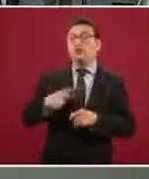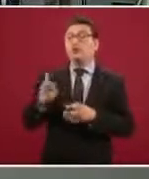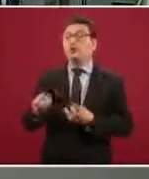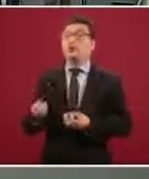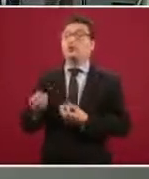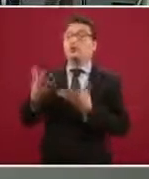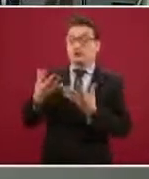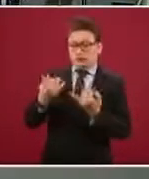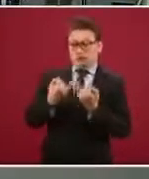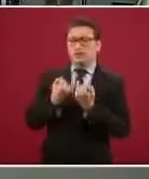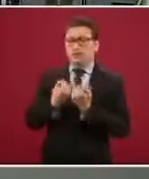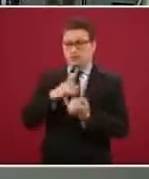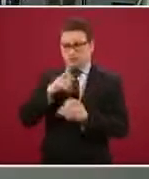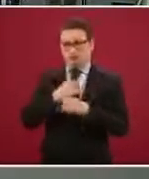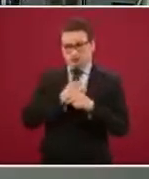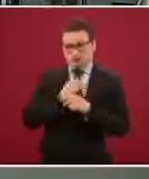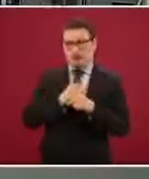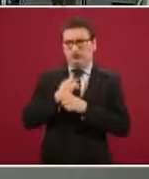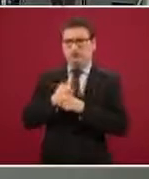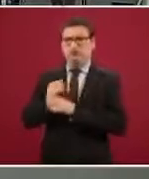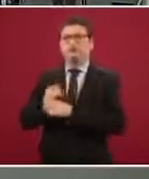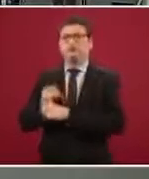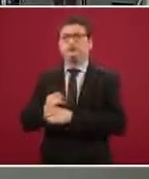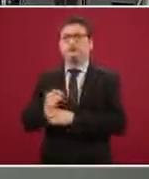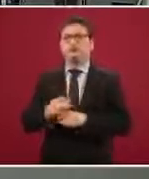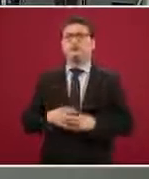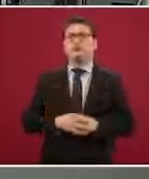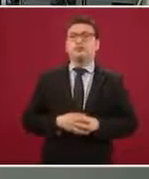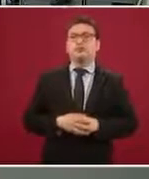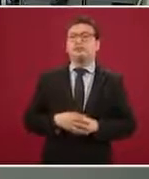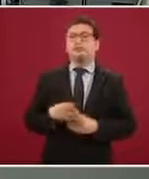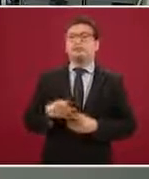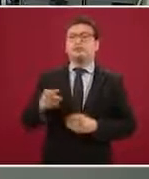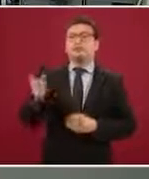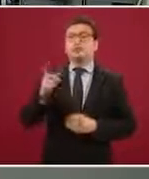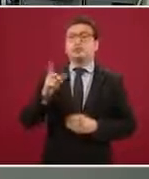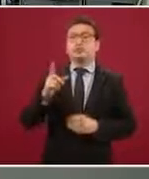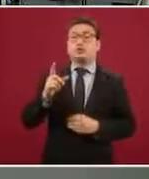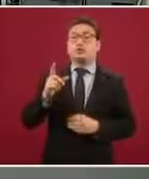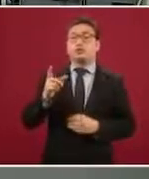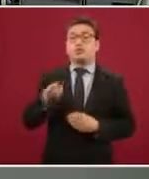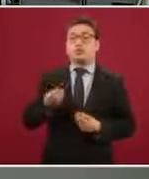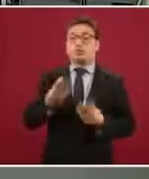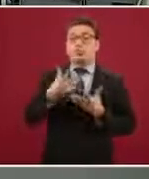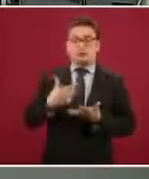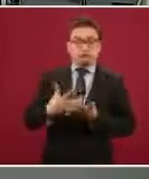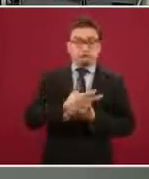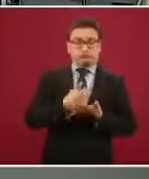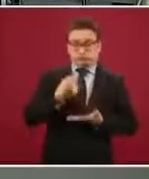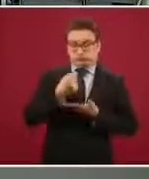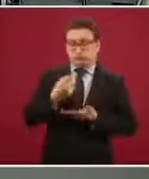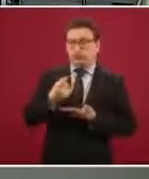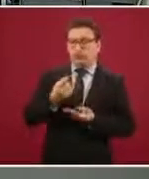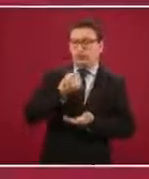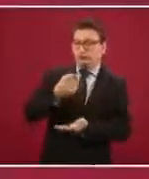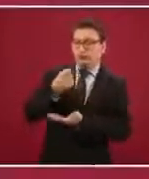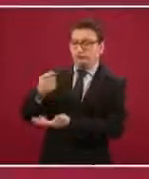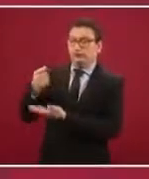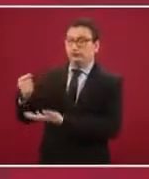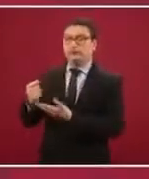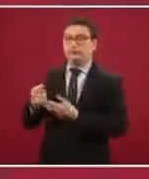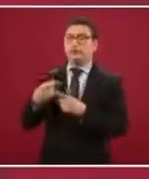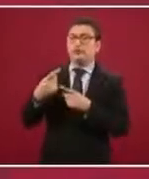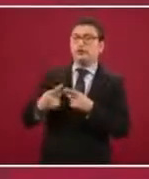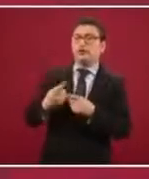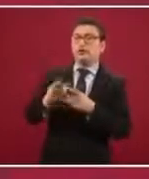vamos a informar de cuánto se ha recibido a quien se le ha